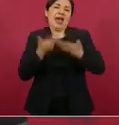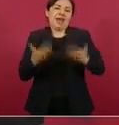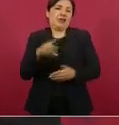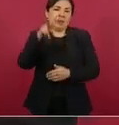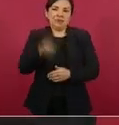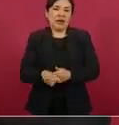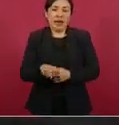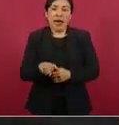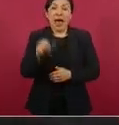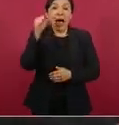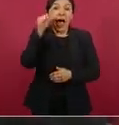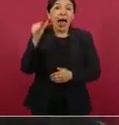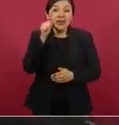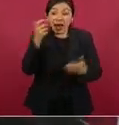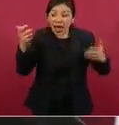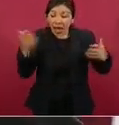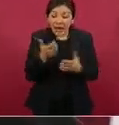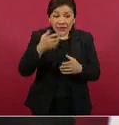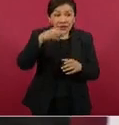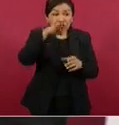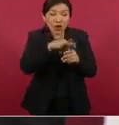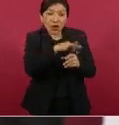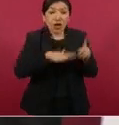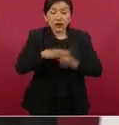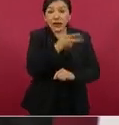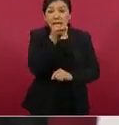con lo que se logró ayer,